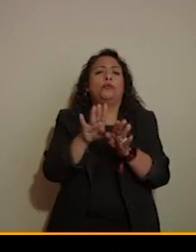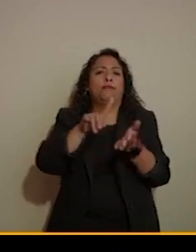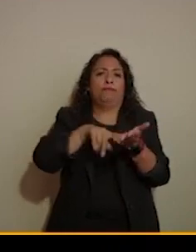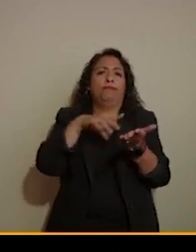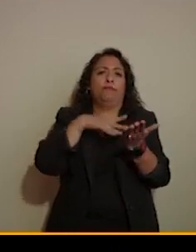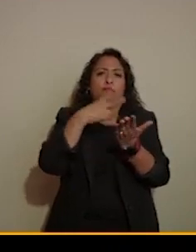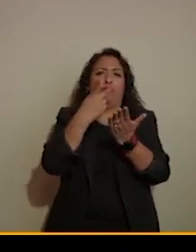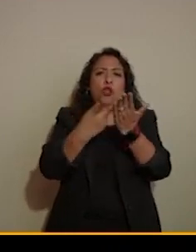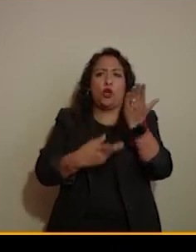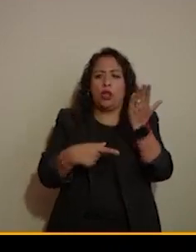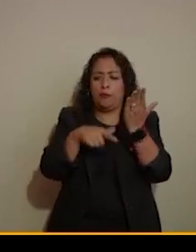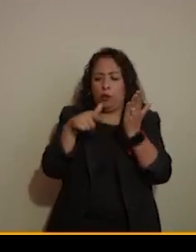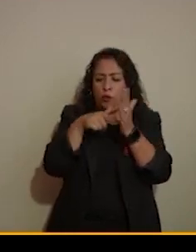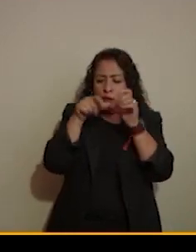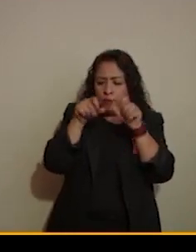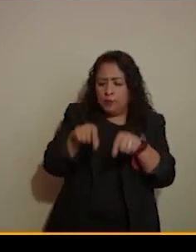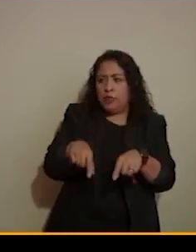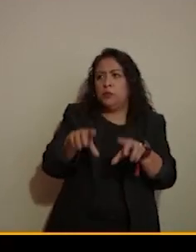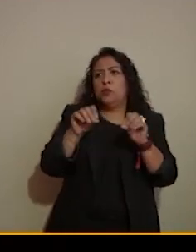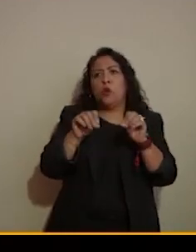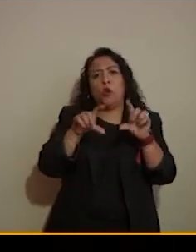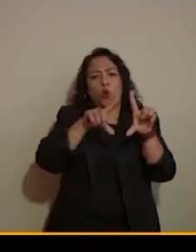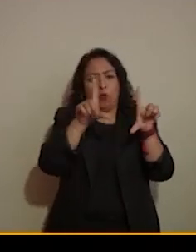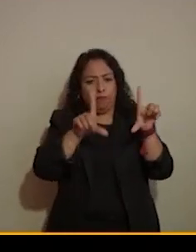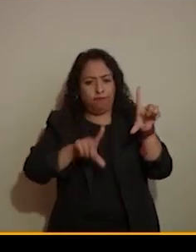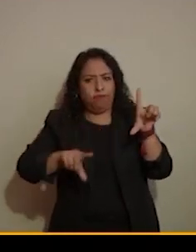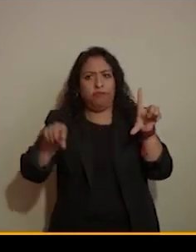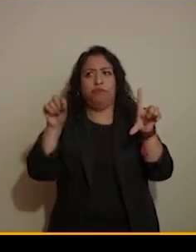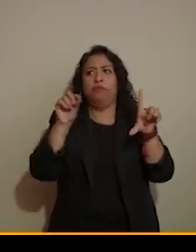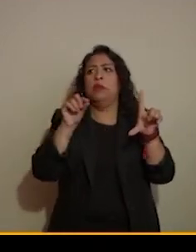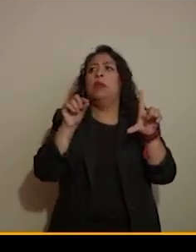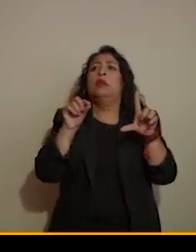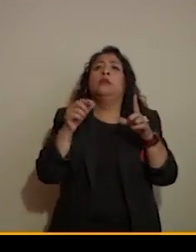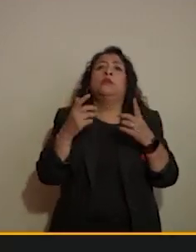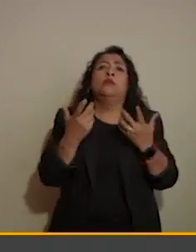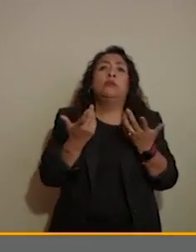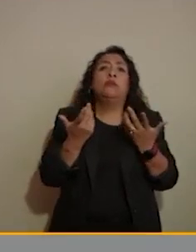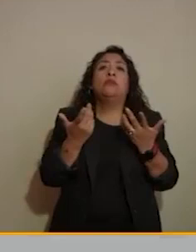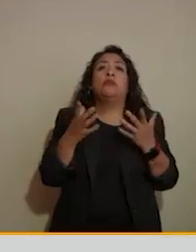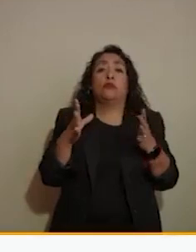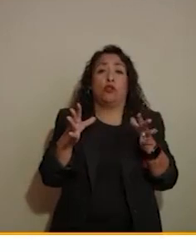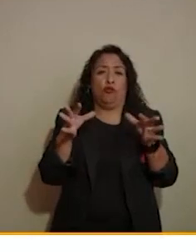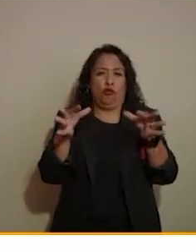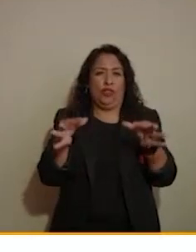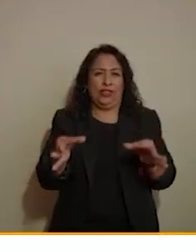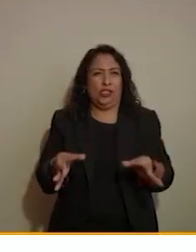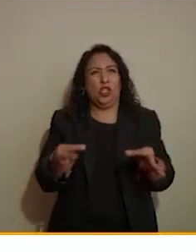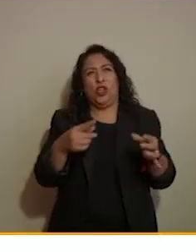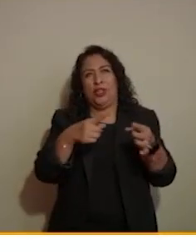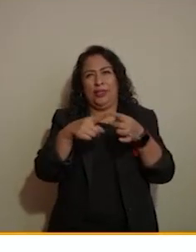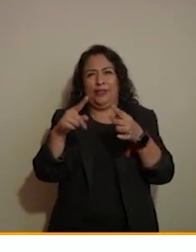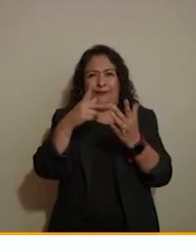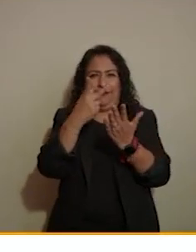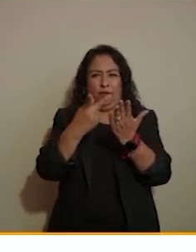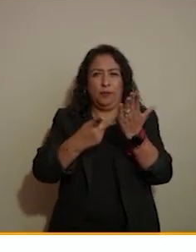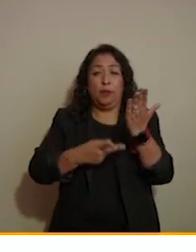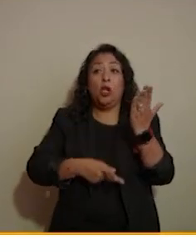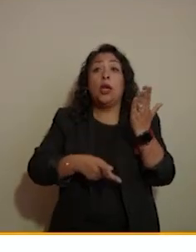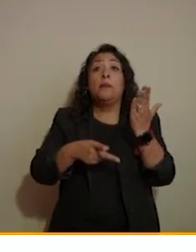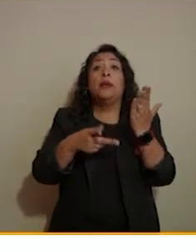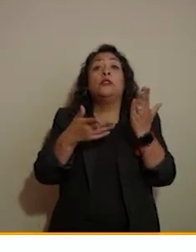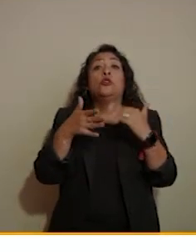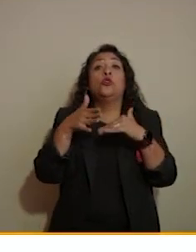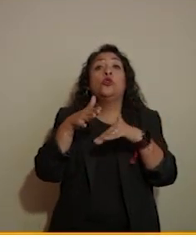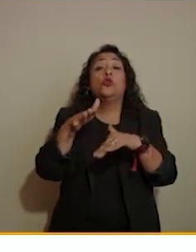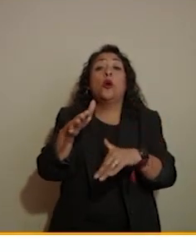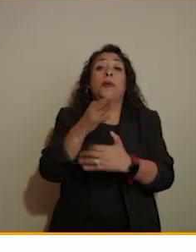programas a nivel local, a nivel nacional. Sus fundaciones y muchos de sus programas giran en